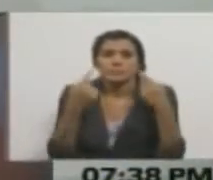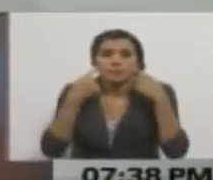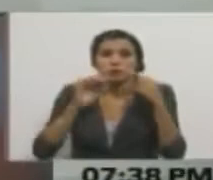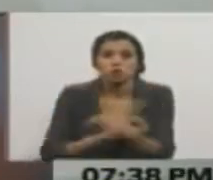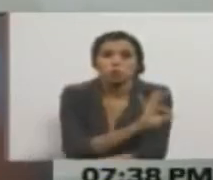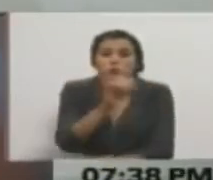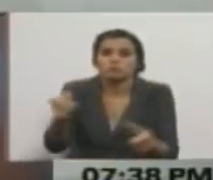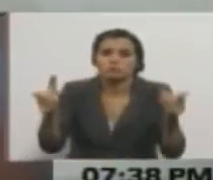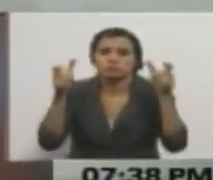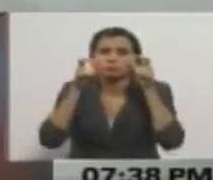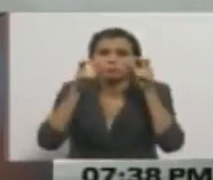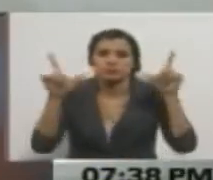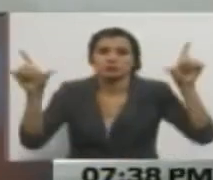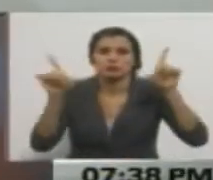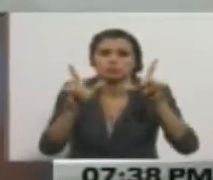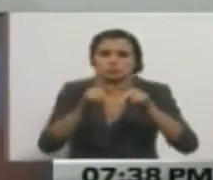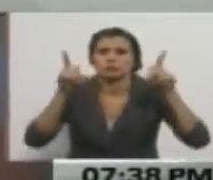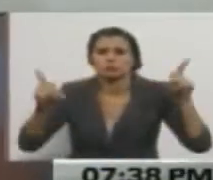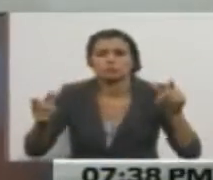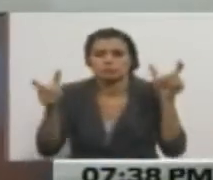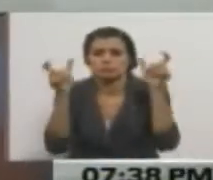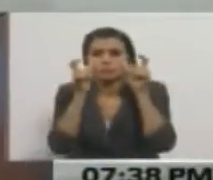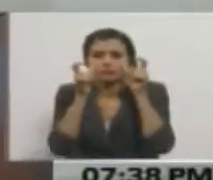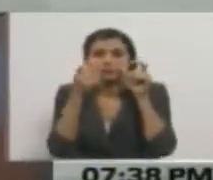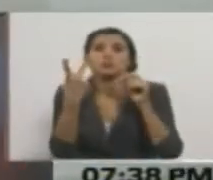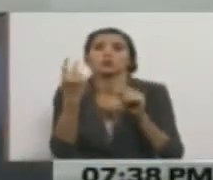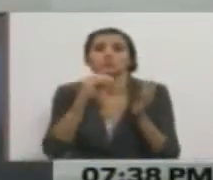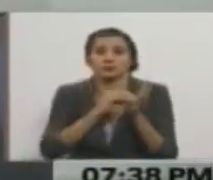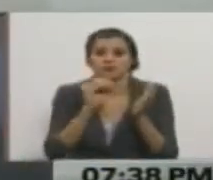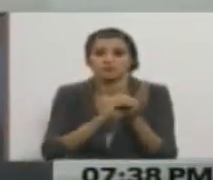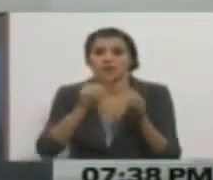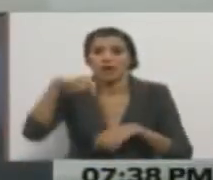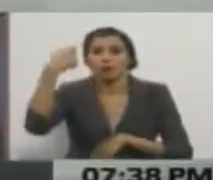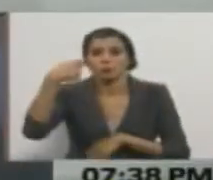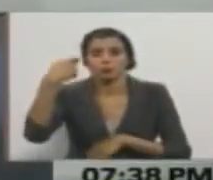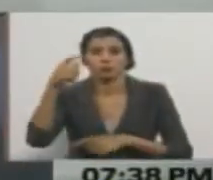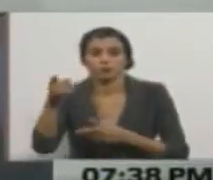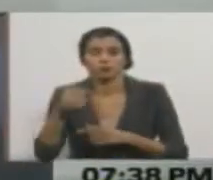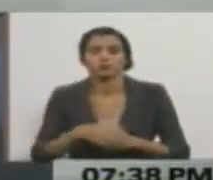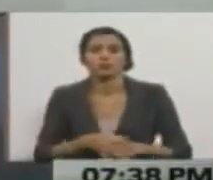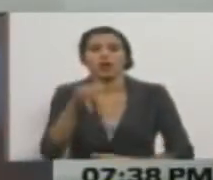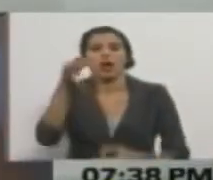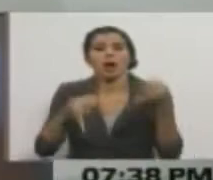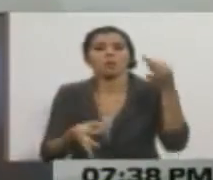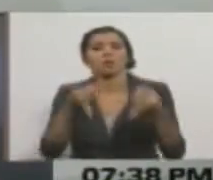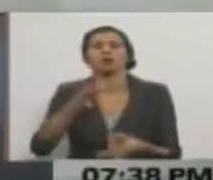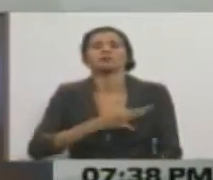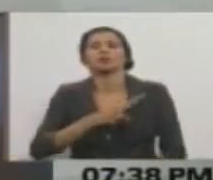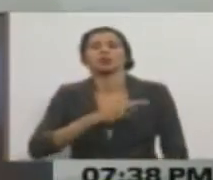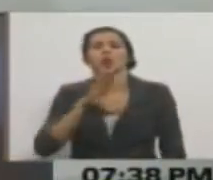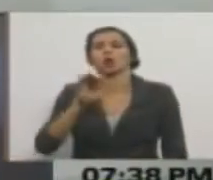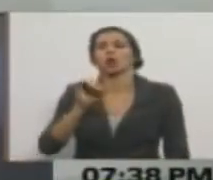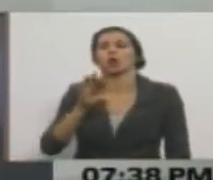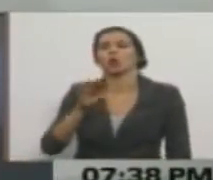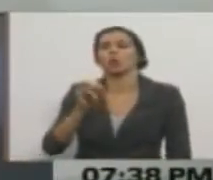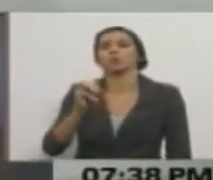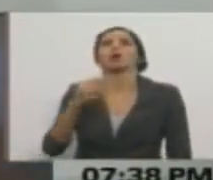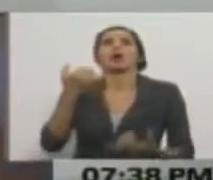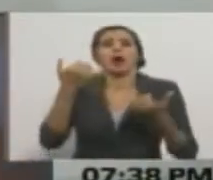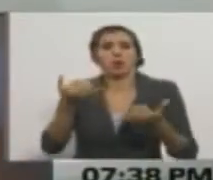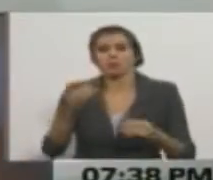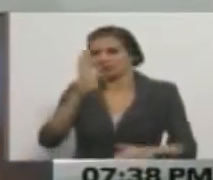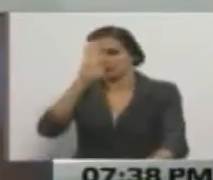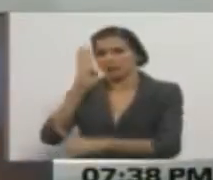al día. Y es la segunda y se las vamos a mostrar. El abogado del señor Coromoto ahora amenaza